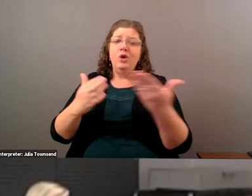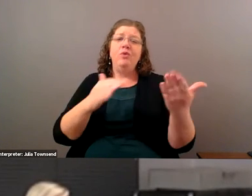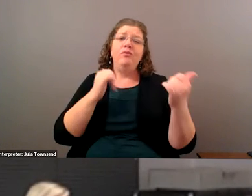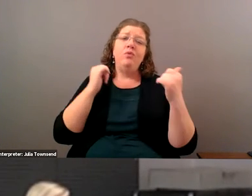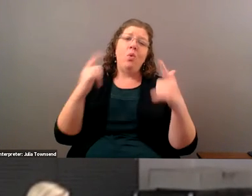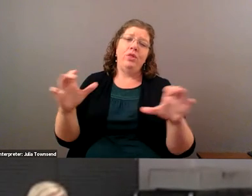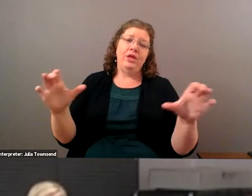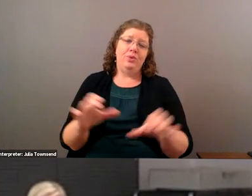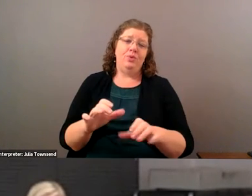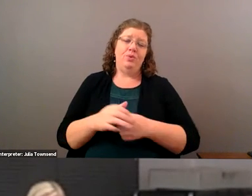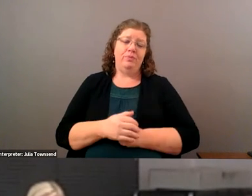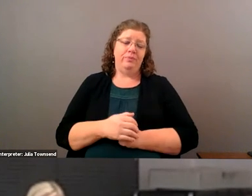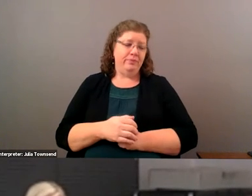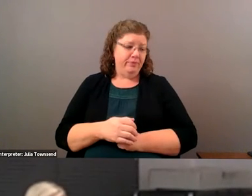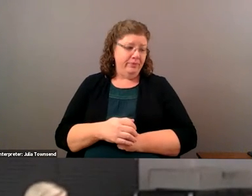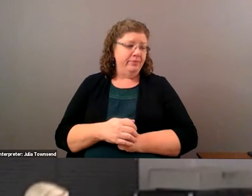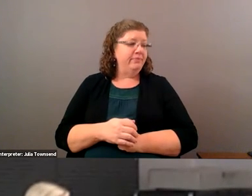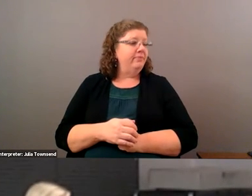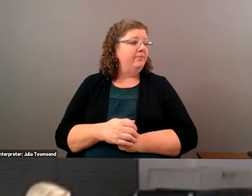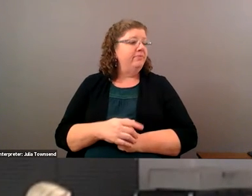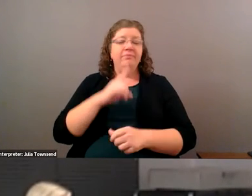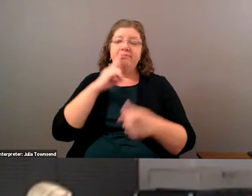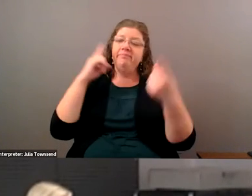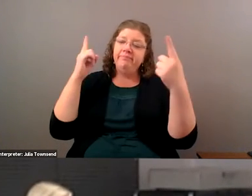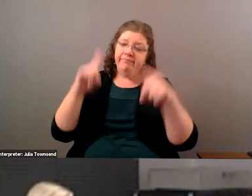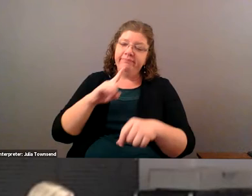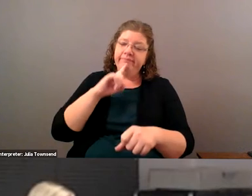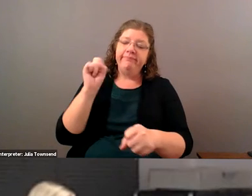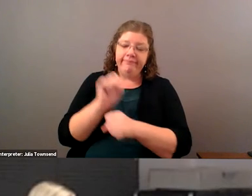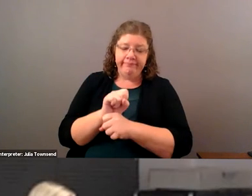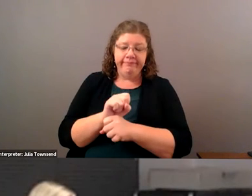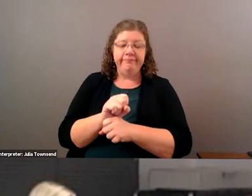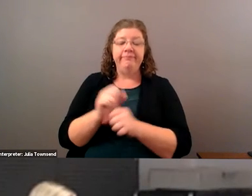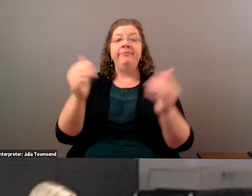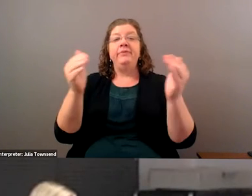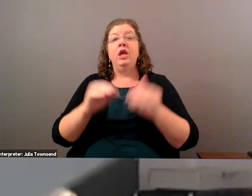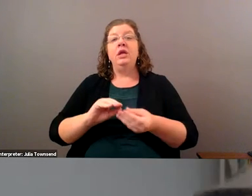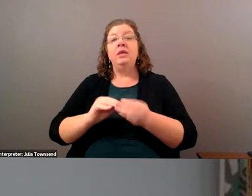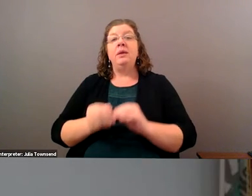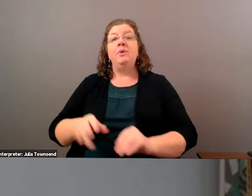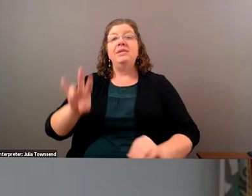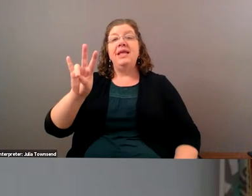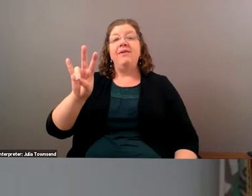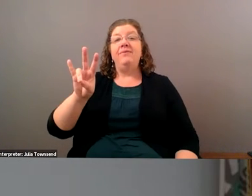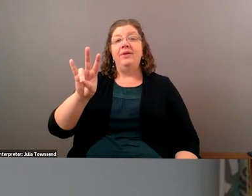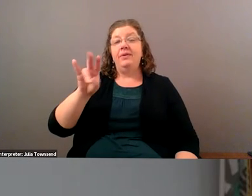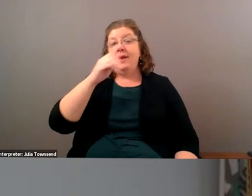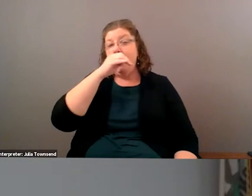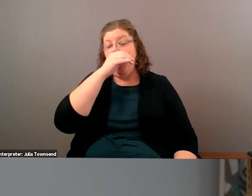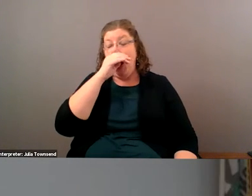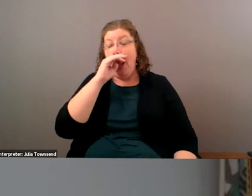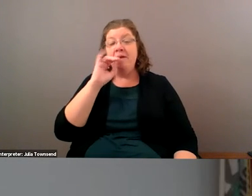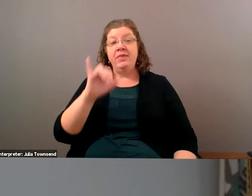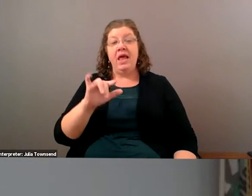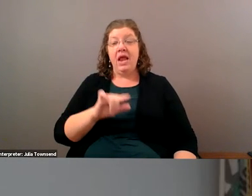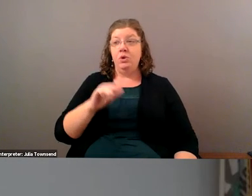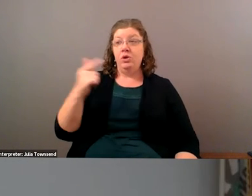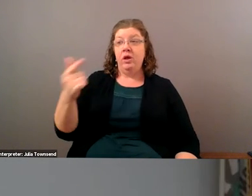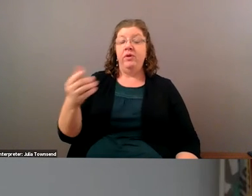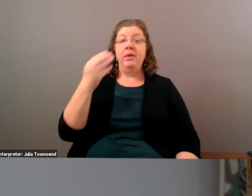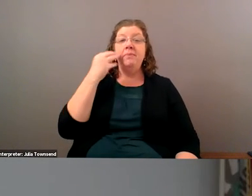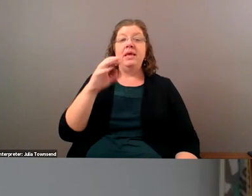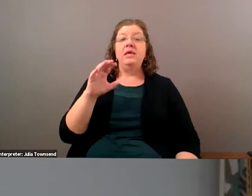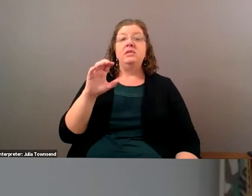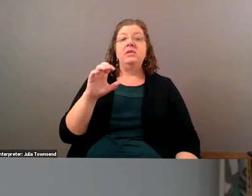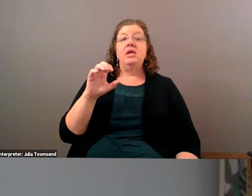Absolutamente, gracias. Pasamos al número 7. Para esto le voy a dar el uso de la voz a la señora Echete para comentarios y su repaso bajo la aprobación del plan